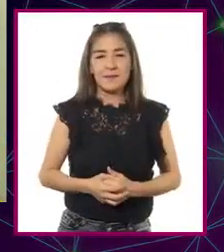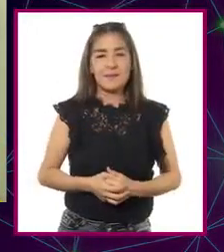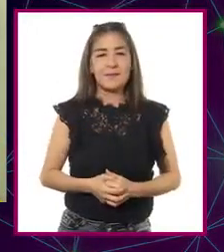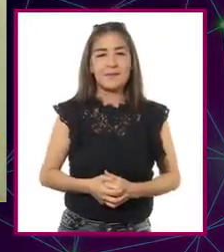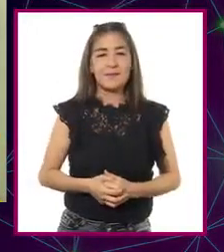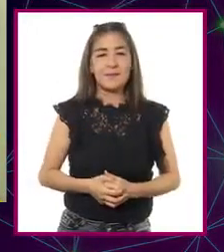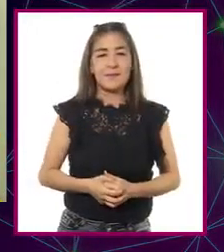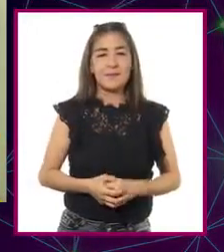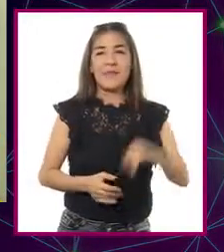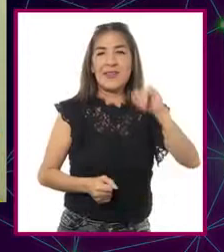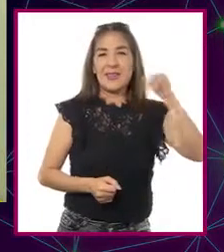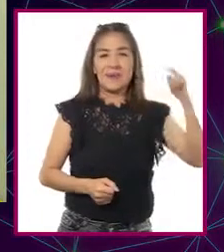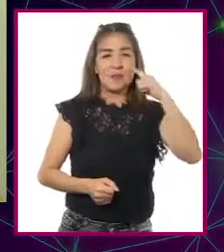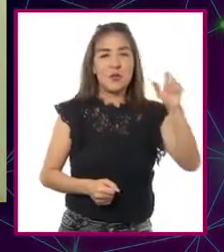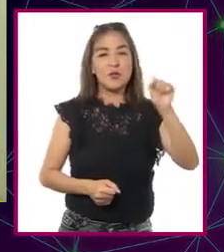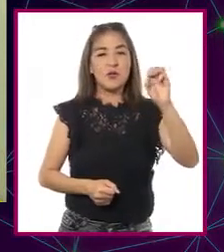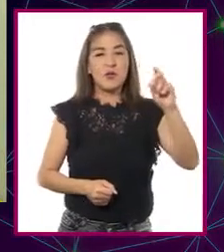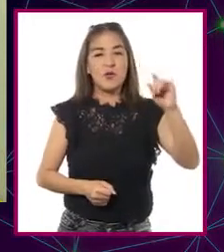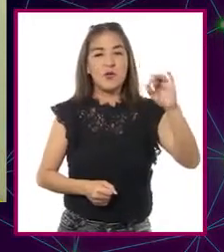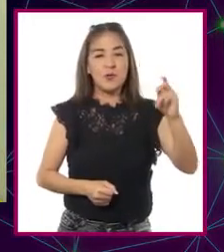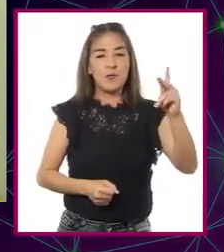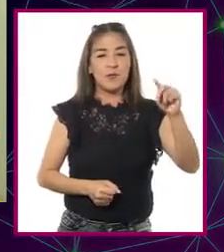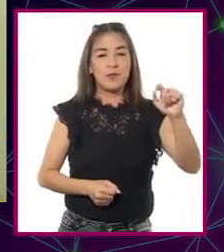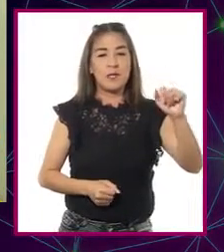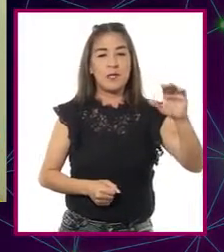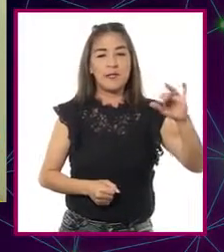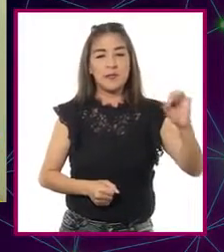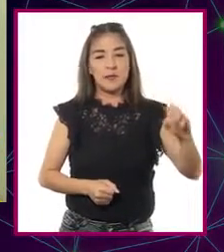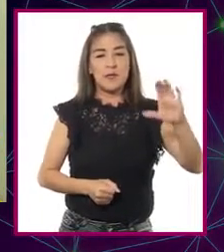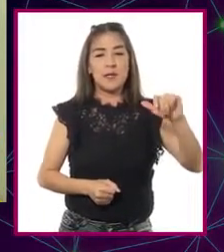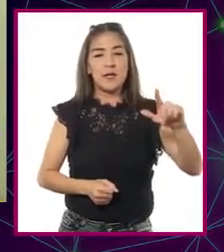lado izquierdo tenemos sodio, potasio, calcio y magnesio.